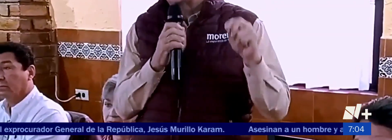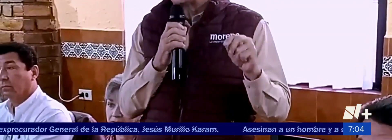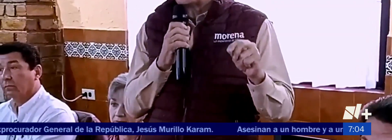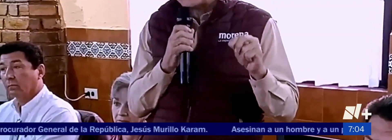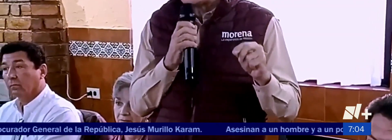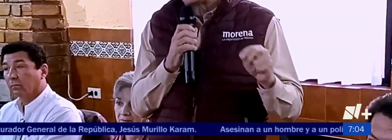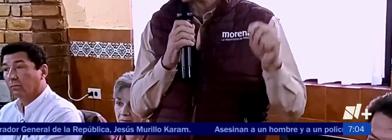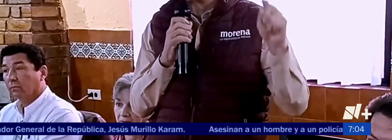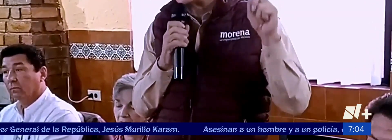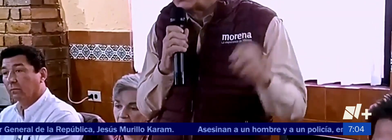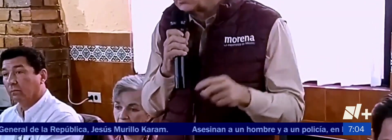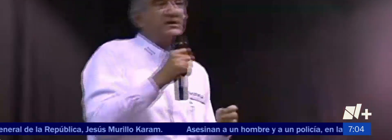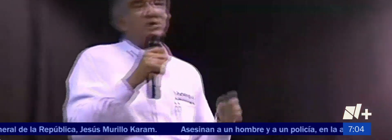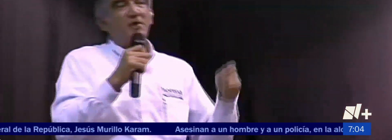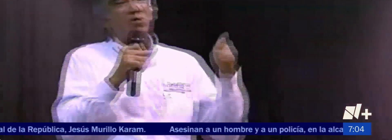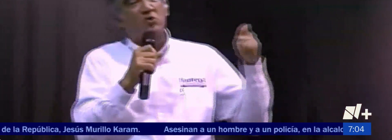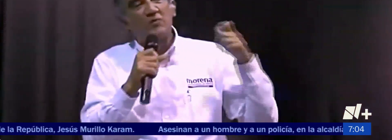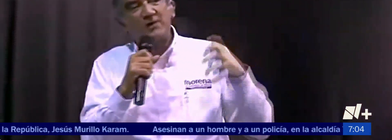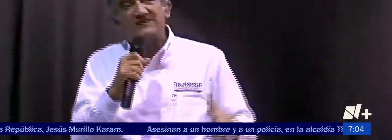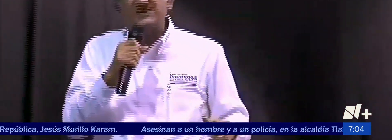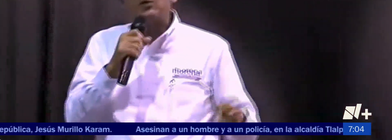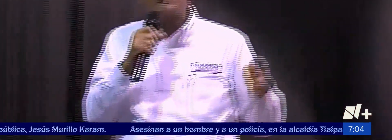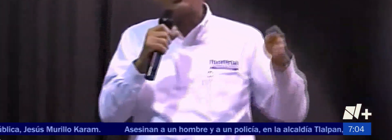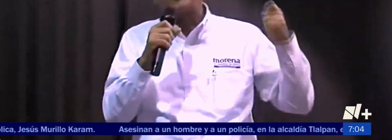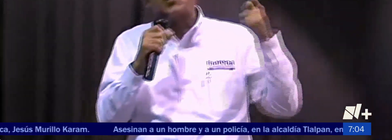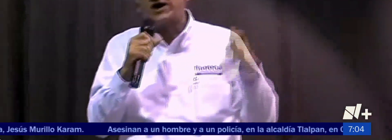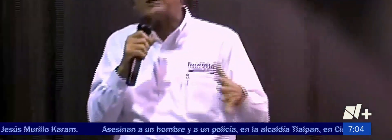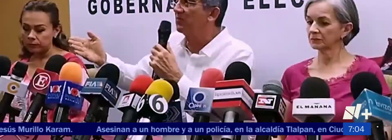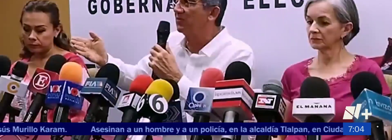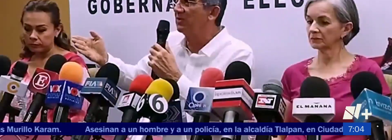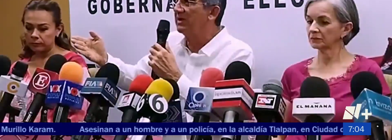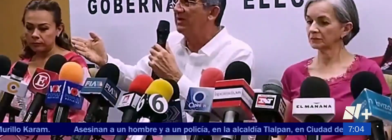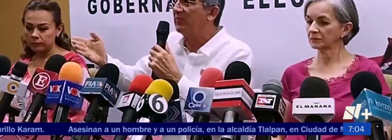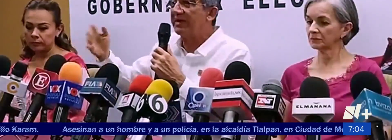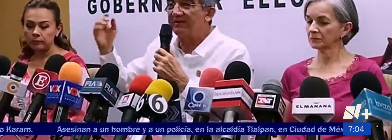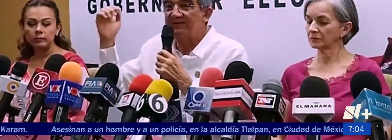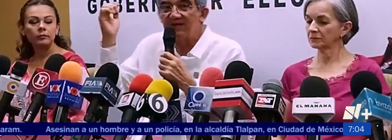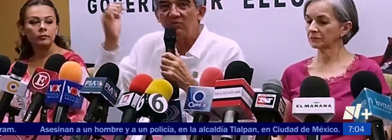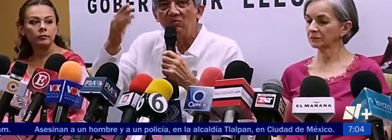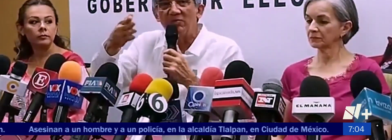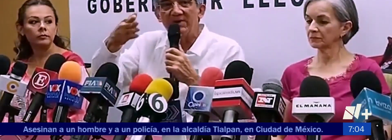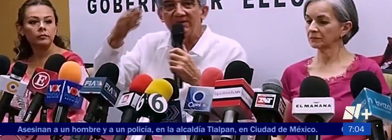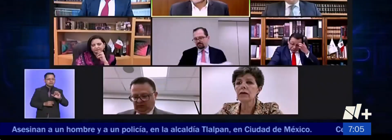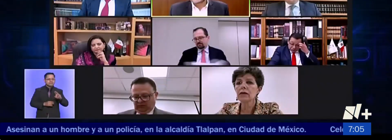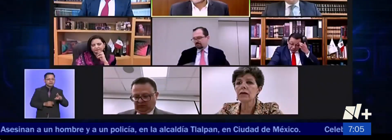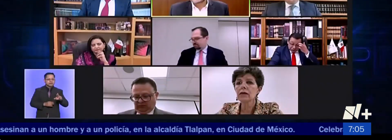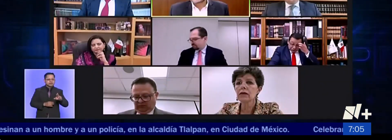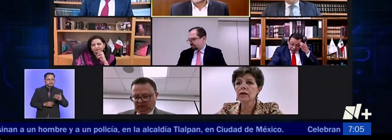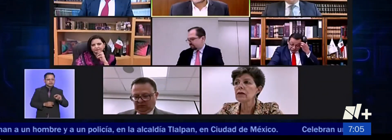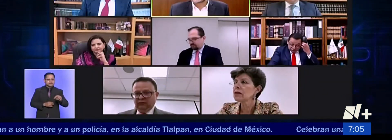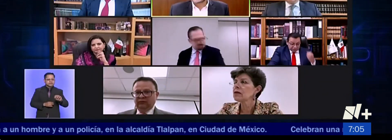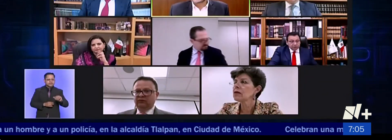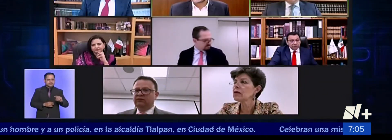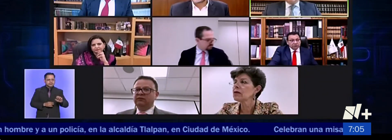que para ser gobernador de la entidad es requisito haberse separado de cualquier cargo 120 días antes de la elección. Los